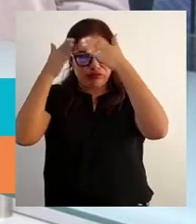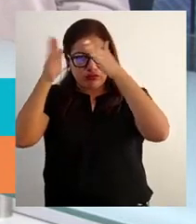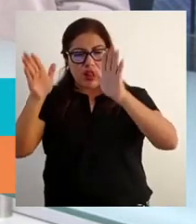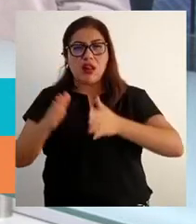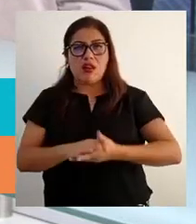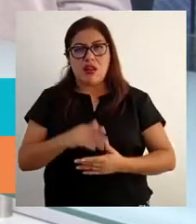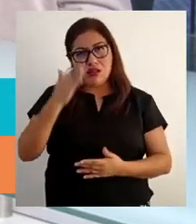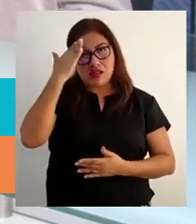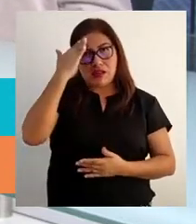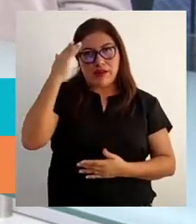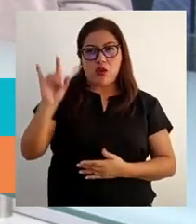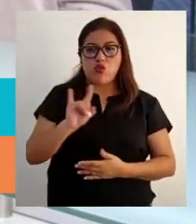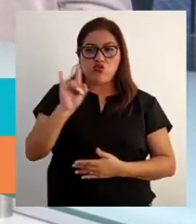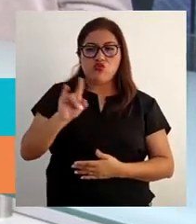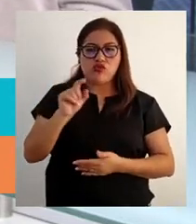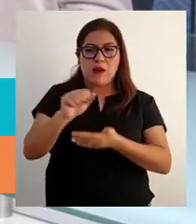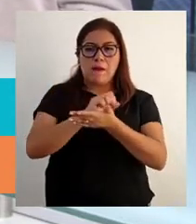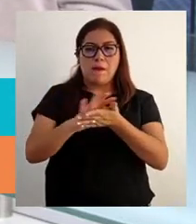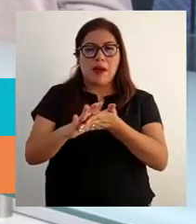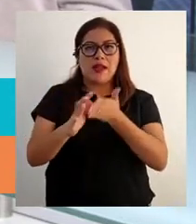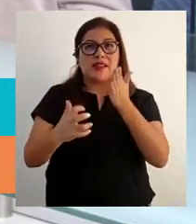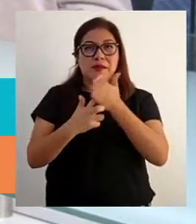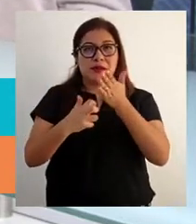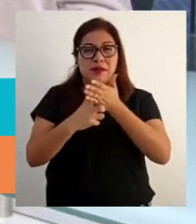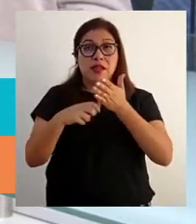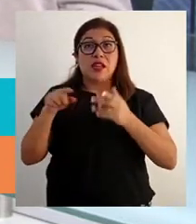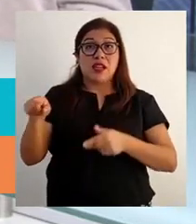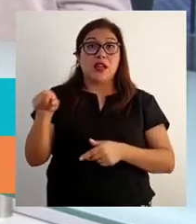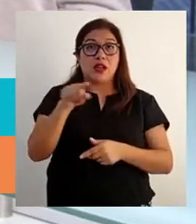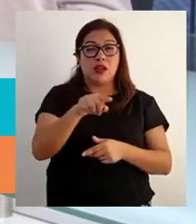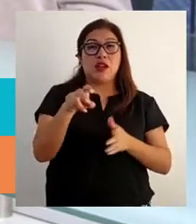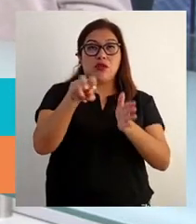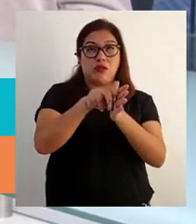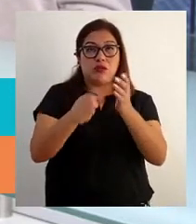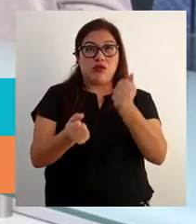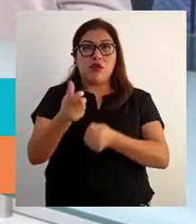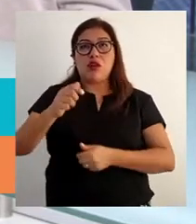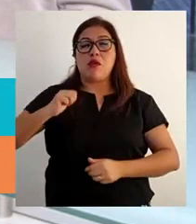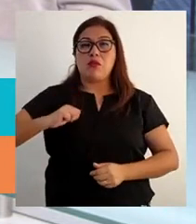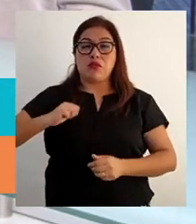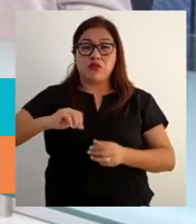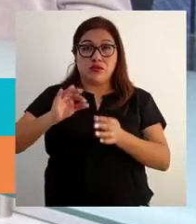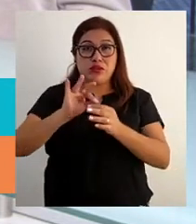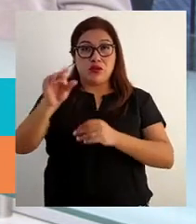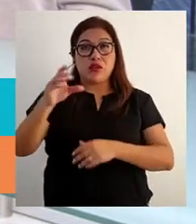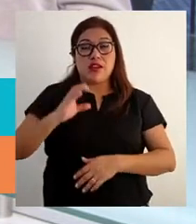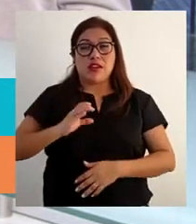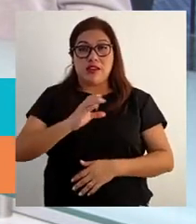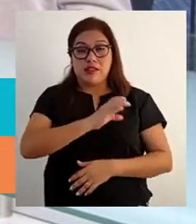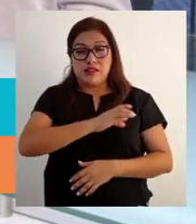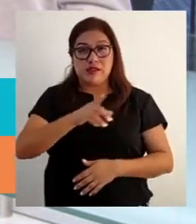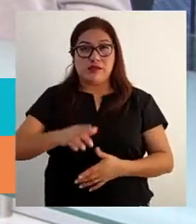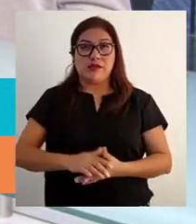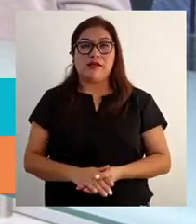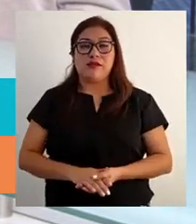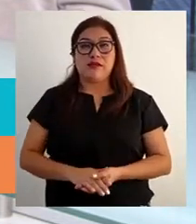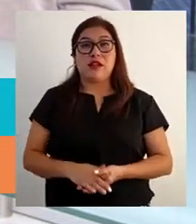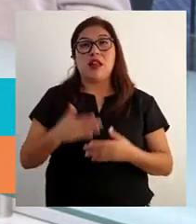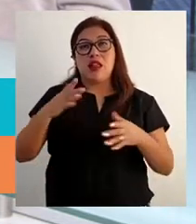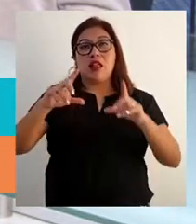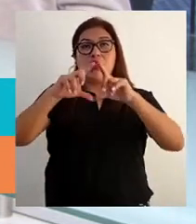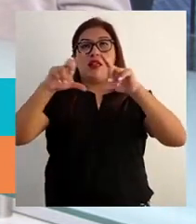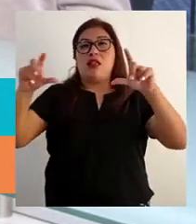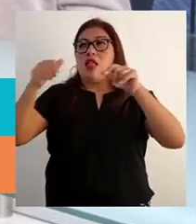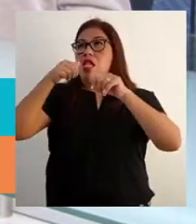uso del pase libre con el carnet amarillo con la Municipalidad Provincial del Callao. Estuvimos pegando stickers en todas